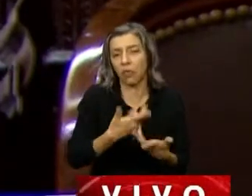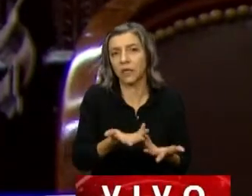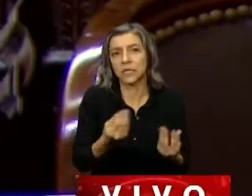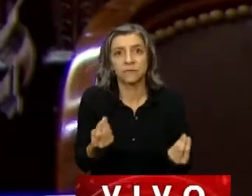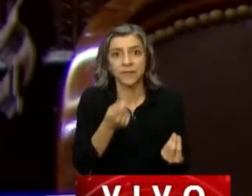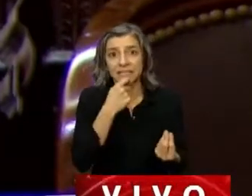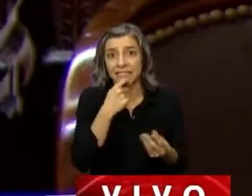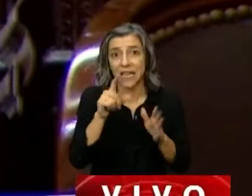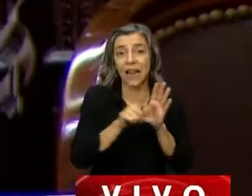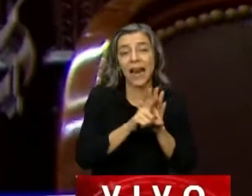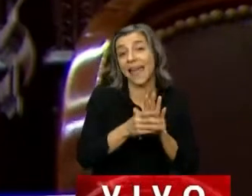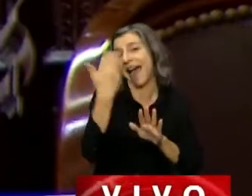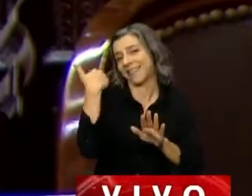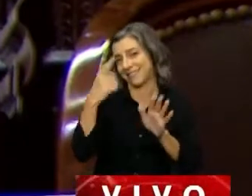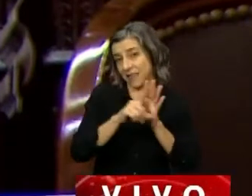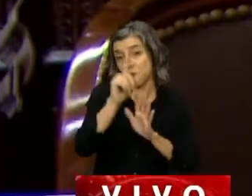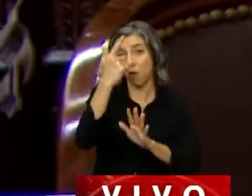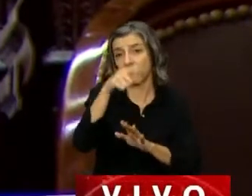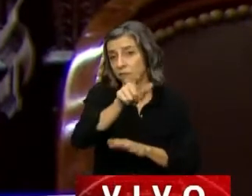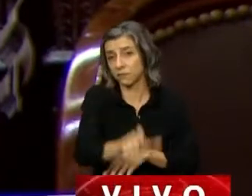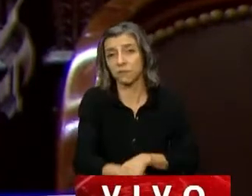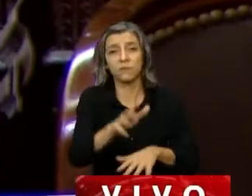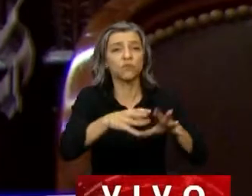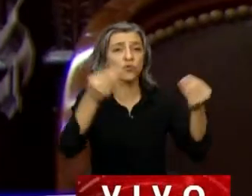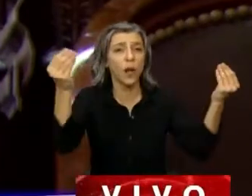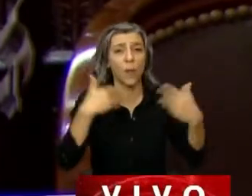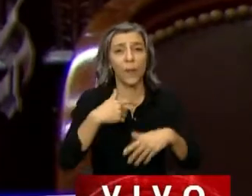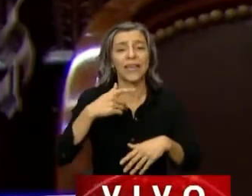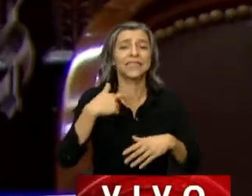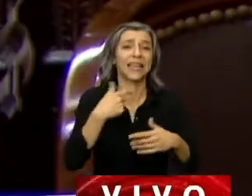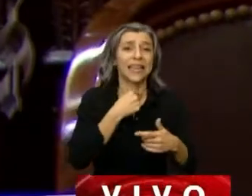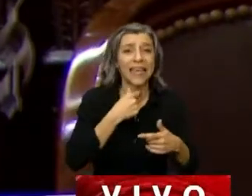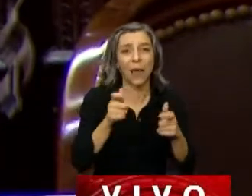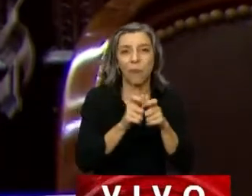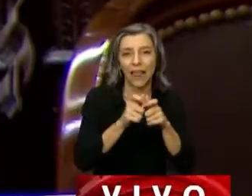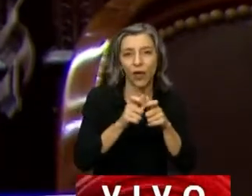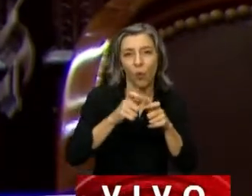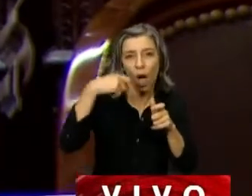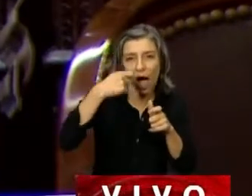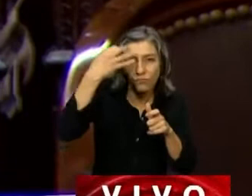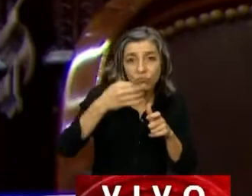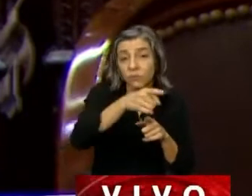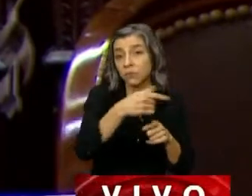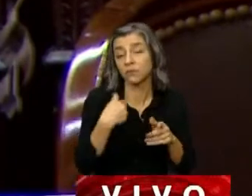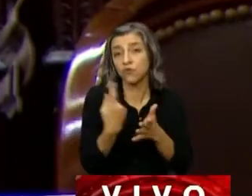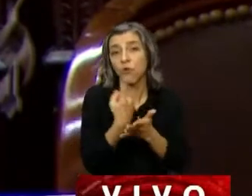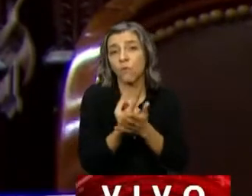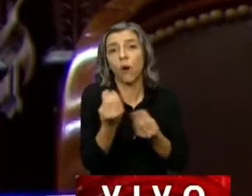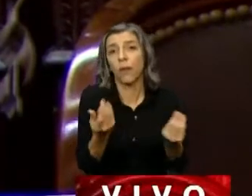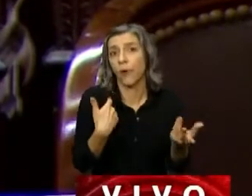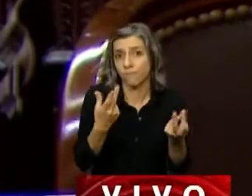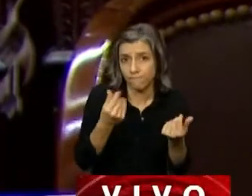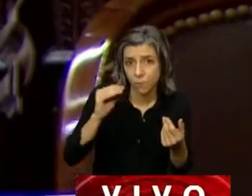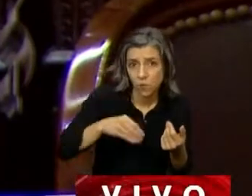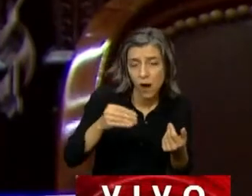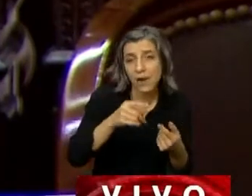la ley no podían pensar en trabajar y en comenzar a hacer un documental sí, con tanta incertidumbre. Pero además, si